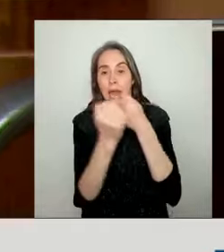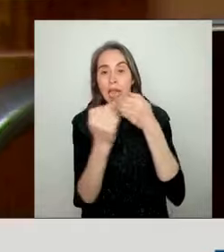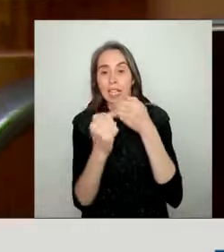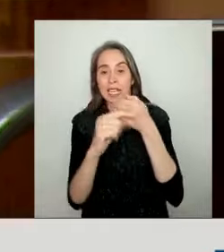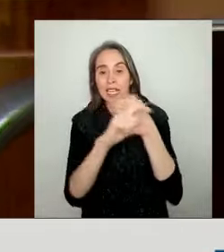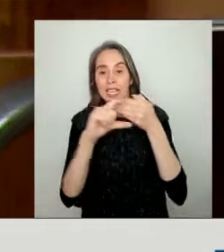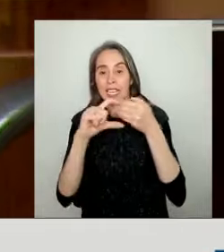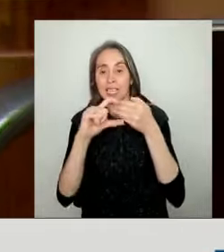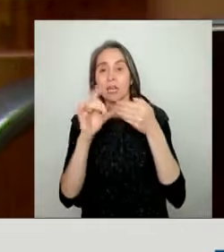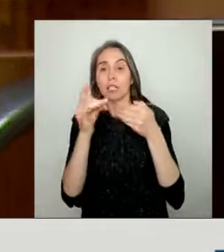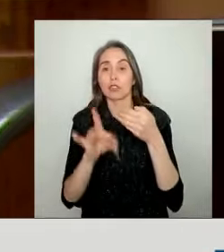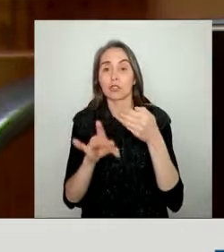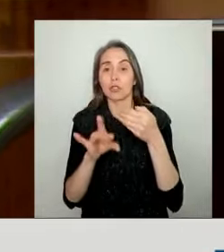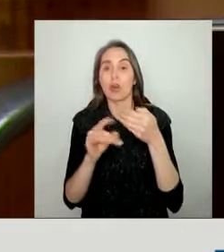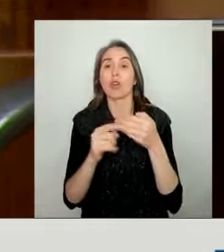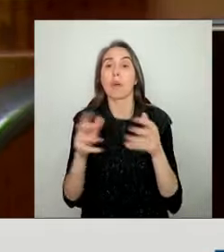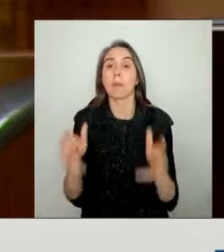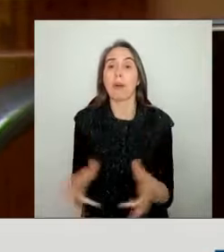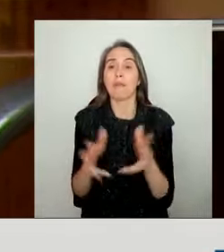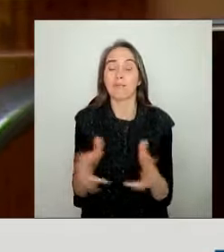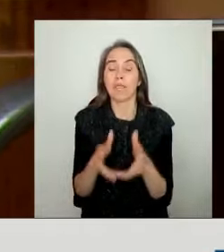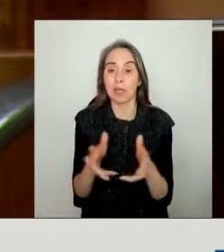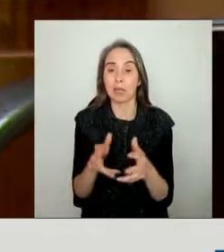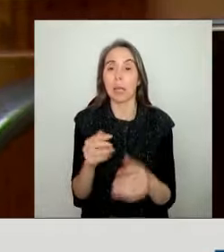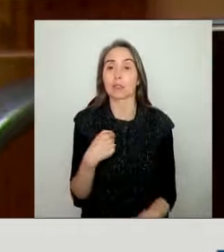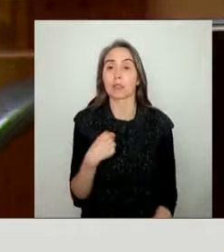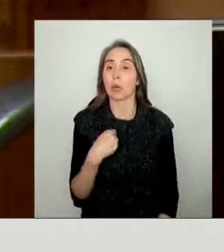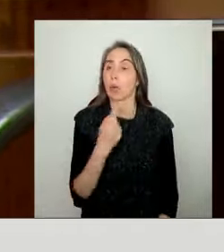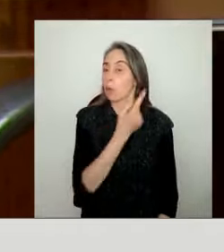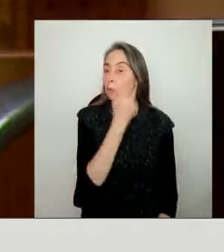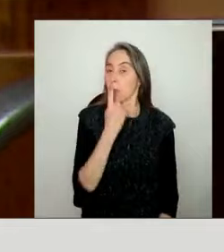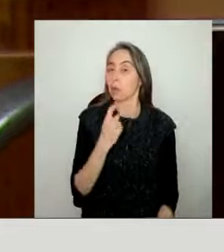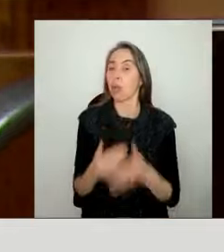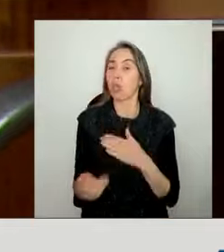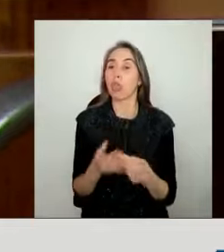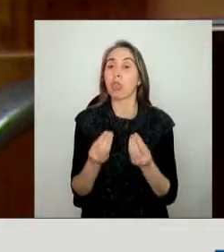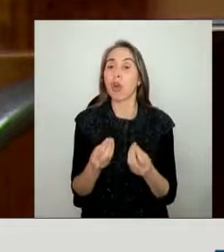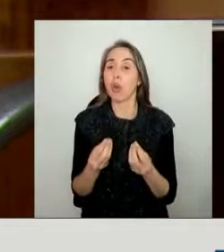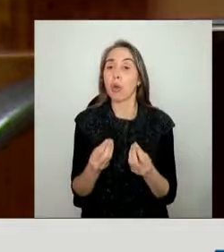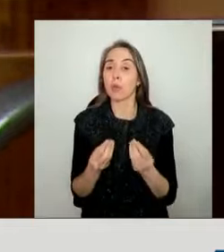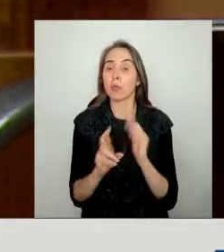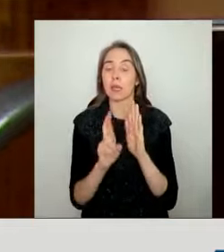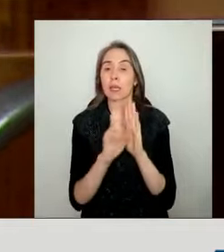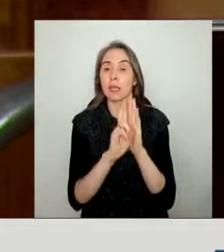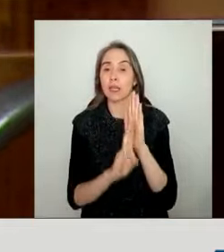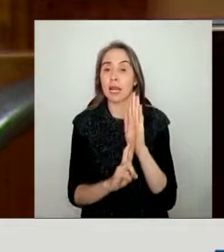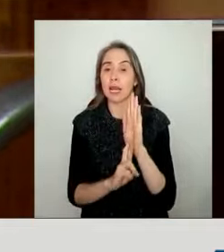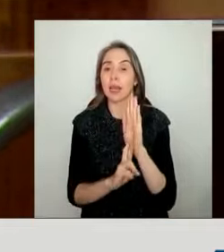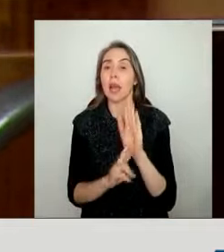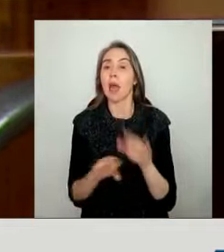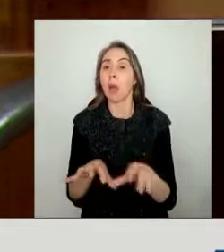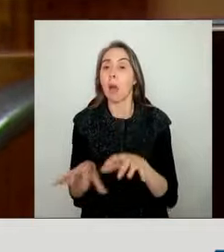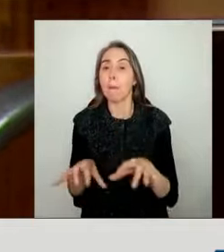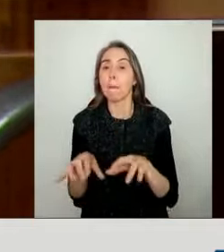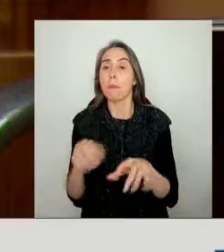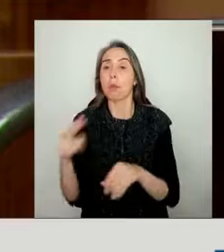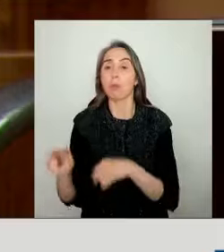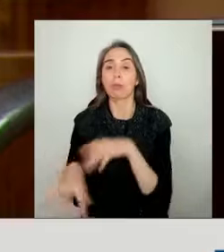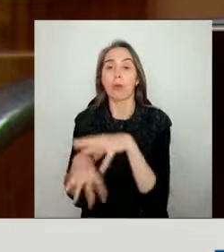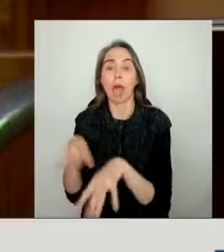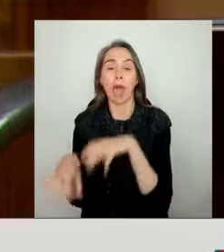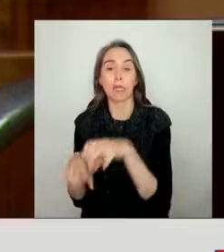los productos vegetales pero yo me pregunto dónde está la regulación para los productos animales Porque si se